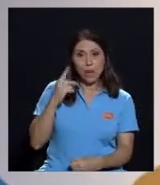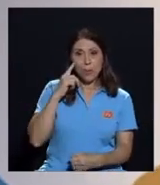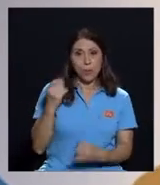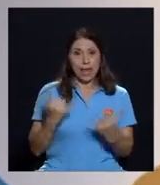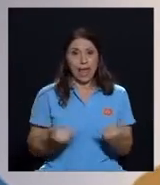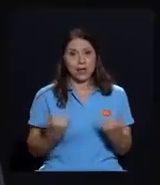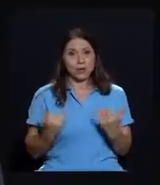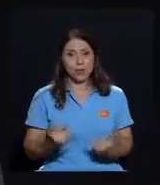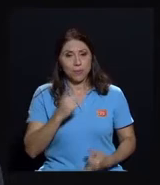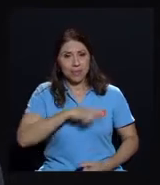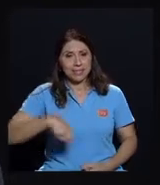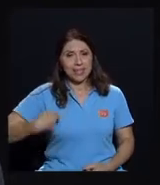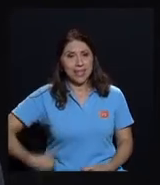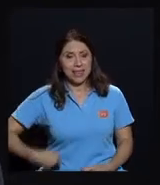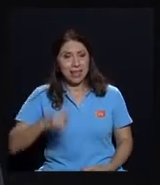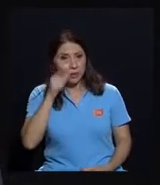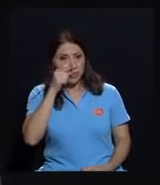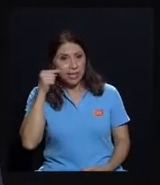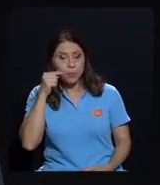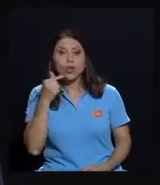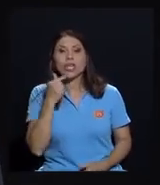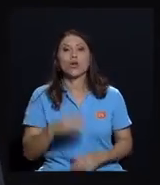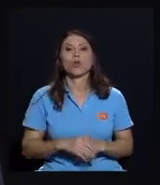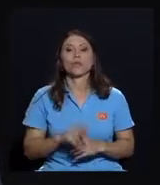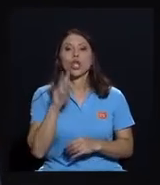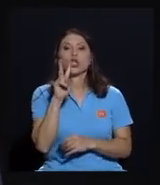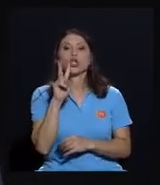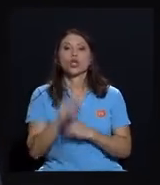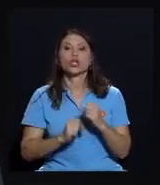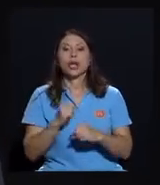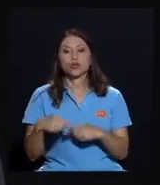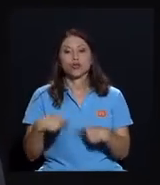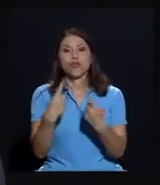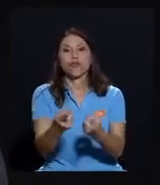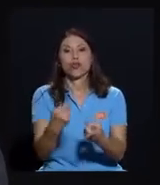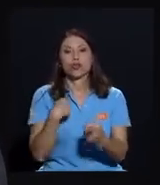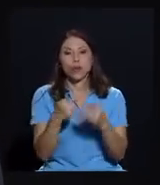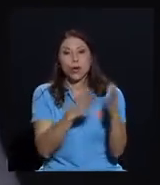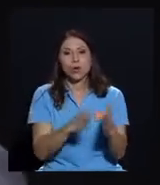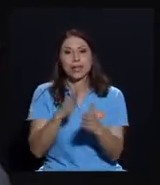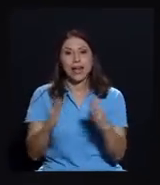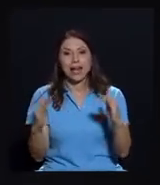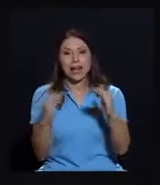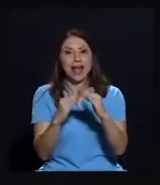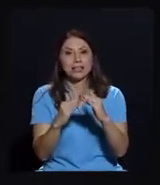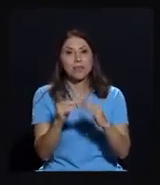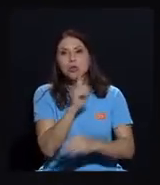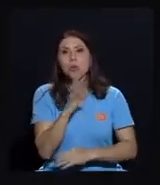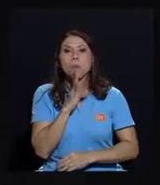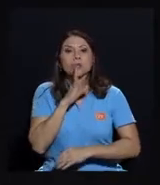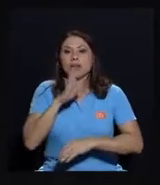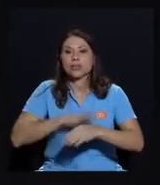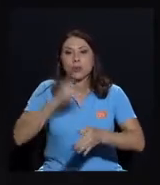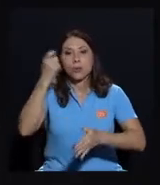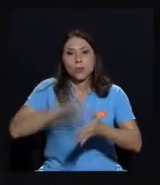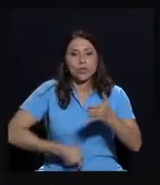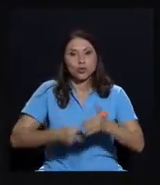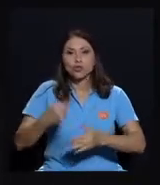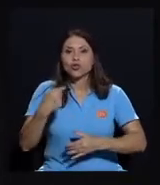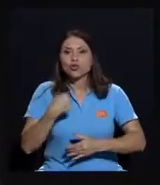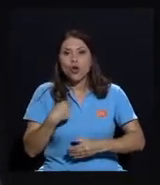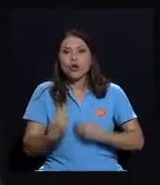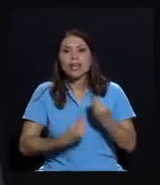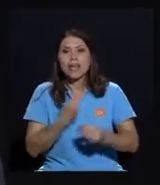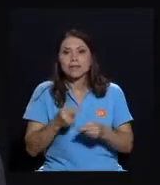don luis guillermo solís dijo yo voy a ordenar la casa en dos años y me pido impuestos en dos años porque yo me la voy a jugar conteniendo